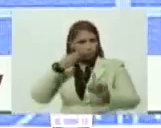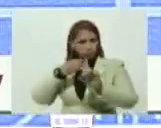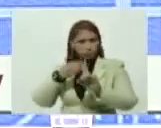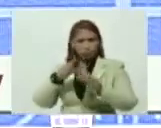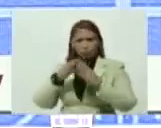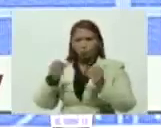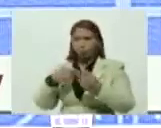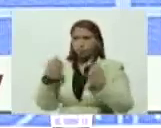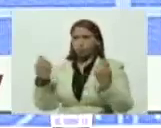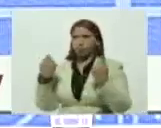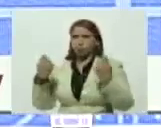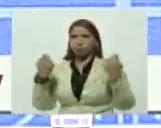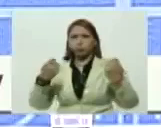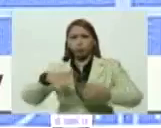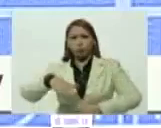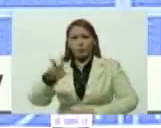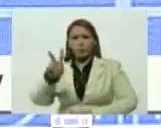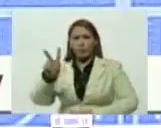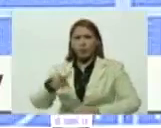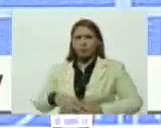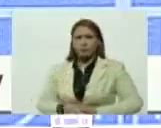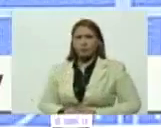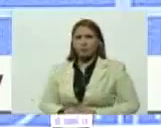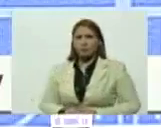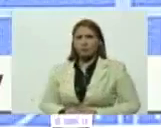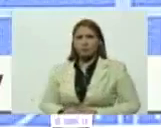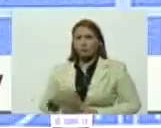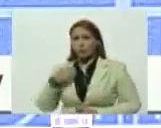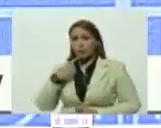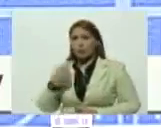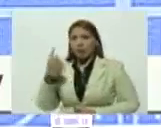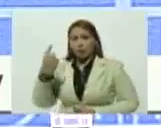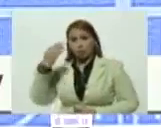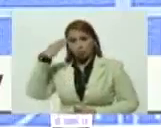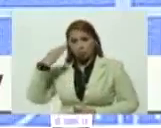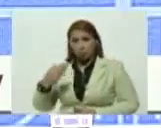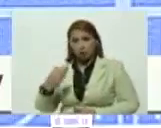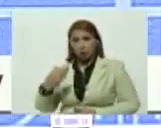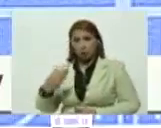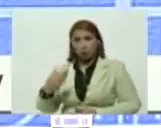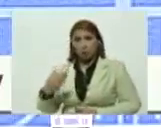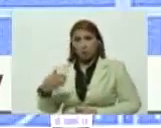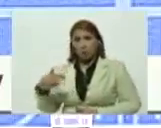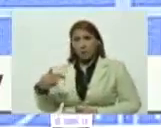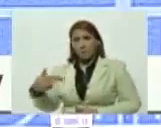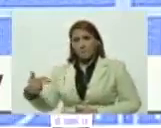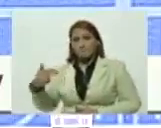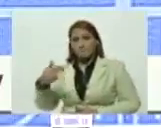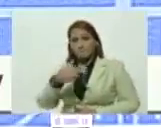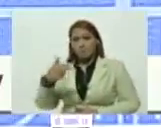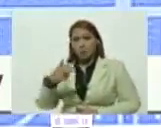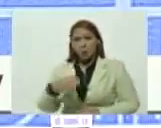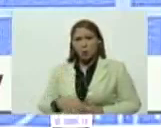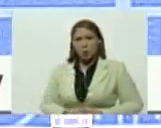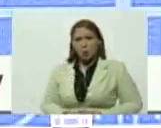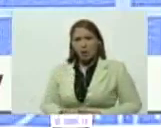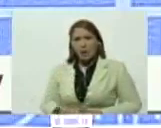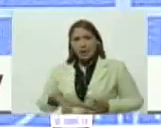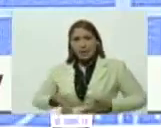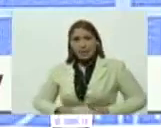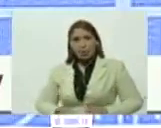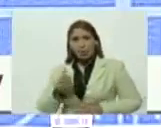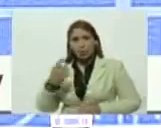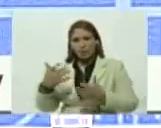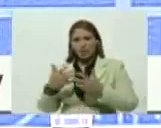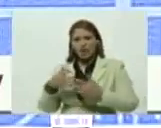todo el territorio nacional, le decía a uno de sus soldados que había sido herido su hijo en una batalla, le decía, y